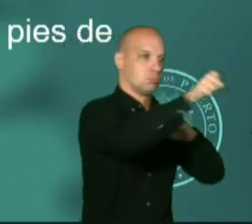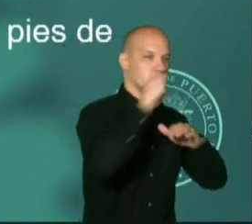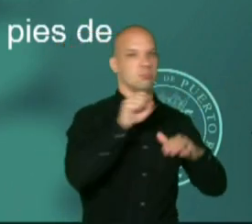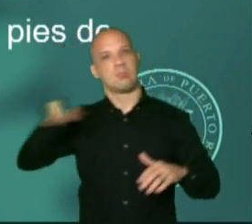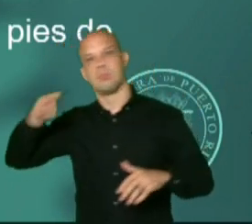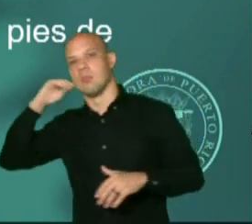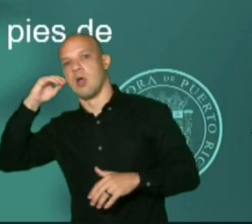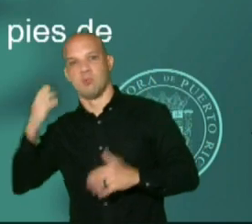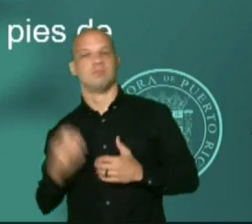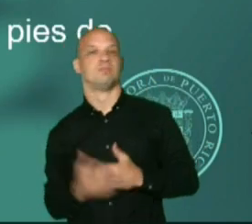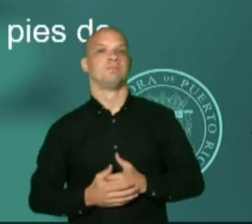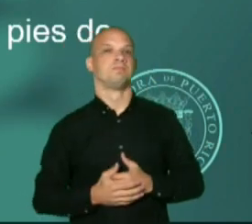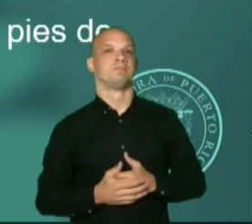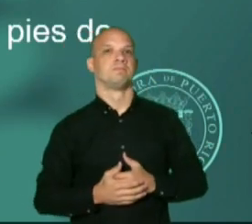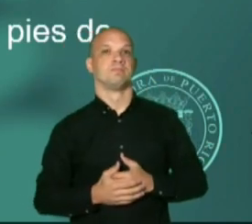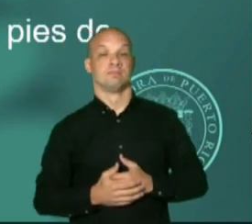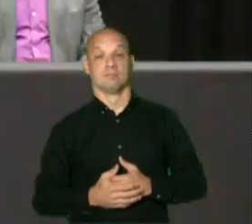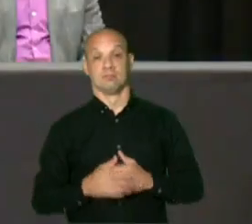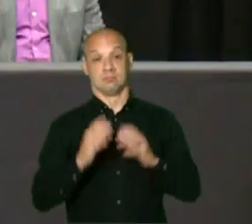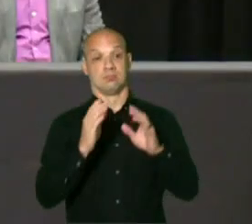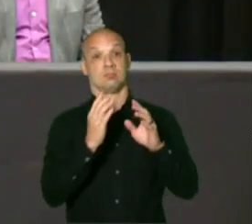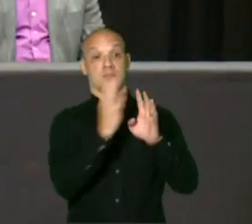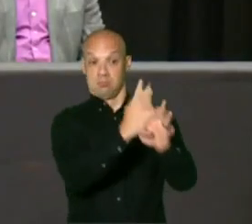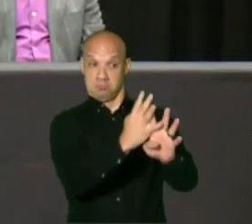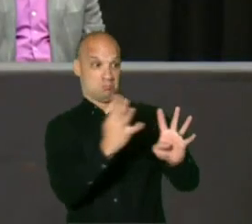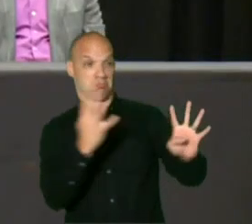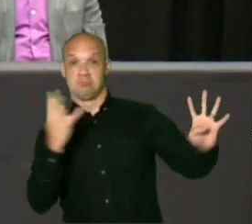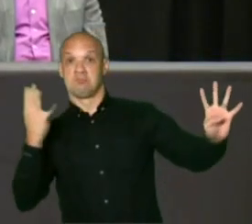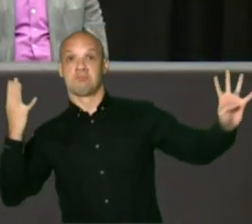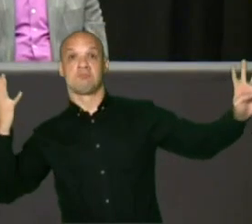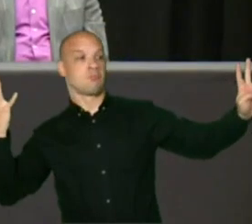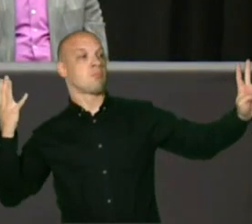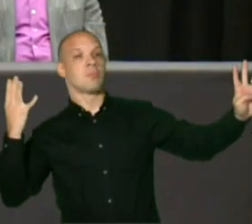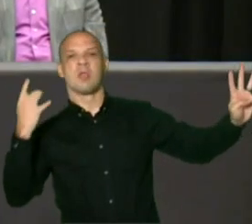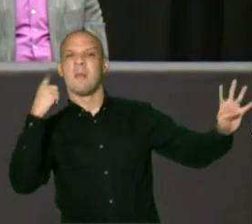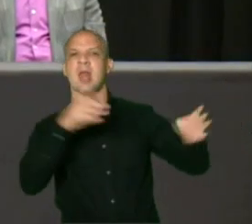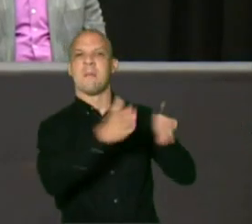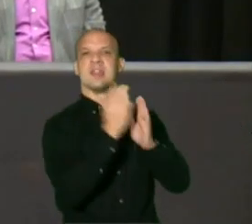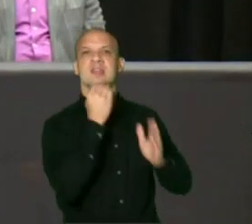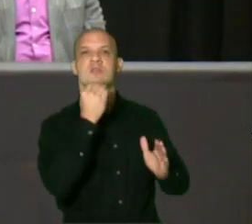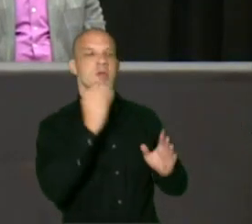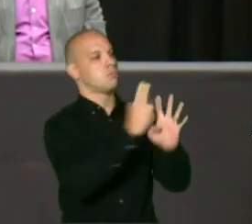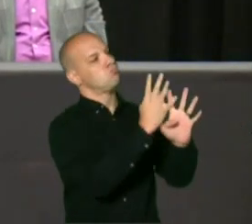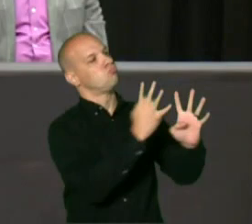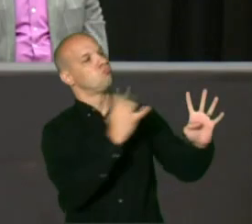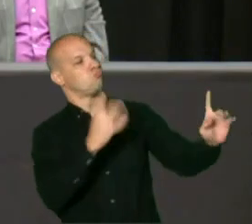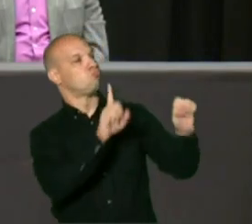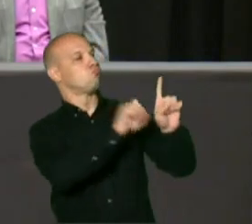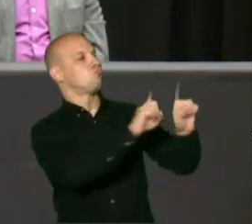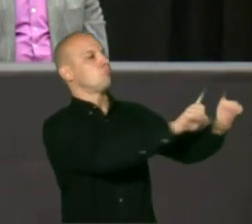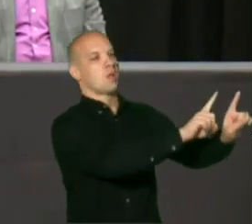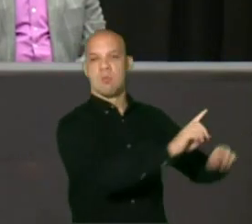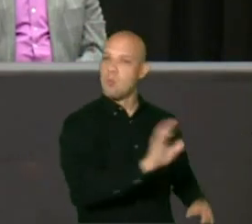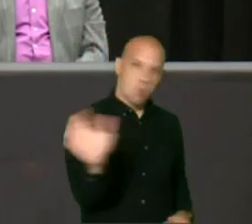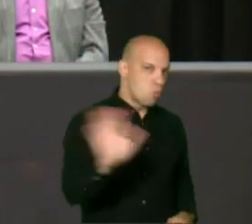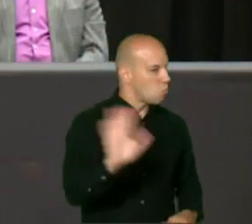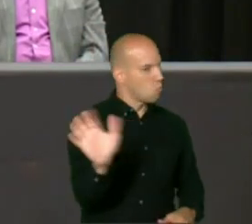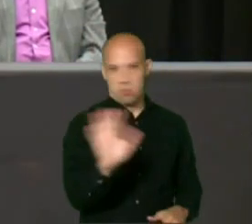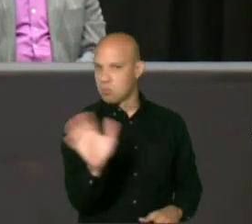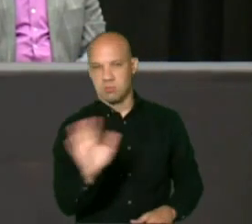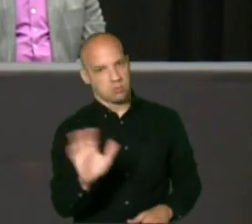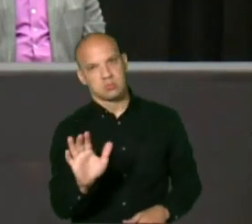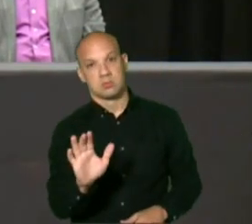filas presenciales para el proceso de entregas en estos carry out y las personas cuando van a buscar estos alimentos. El dueño